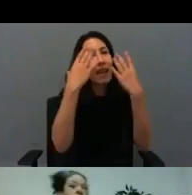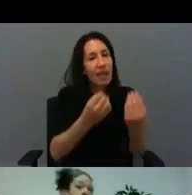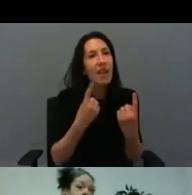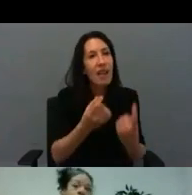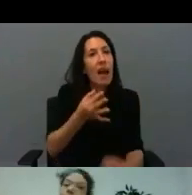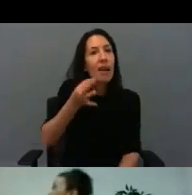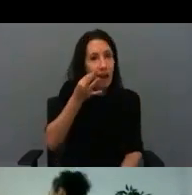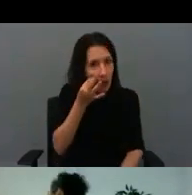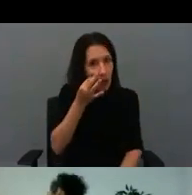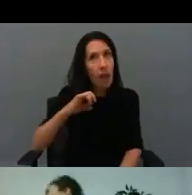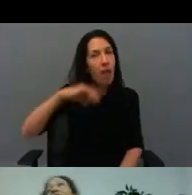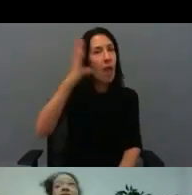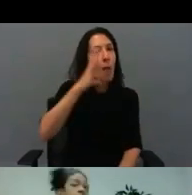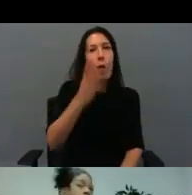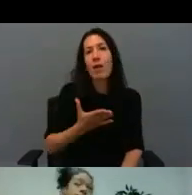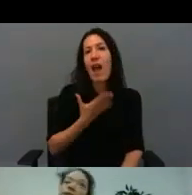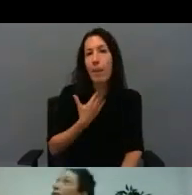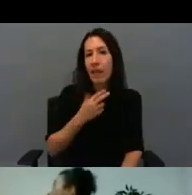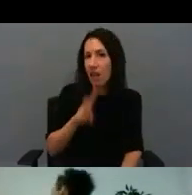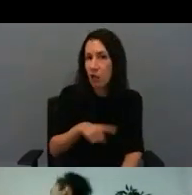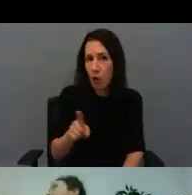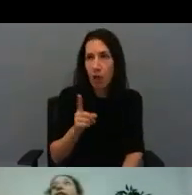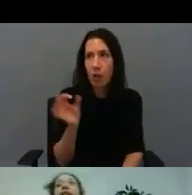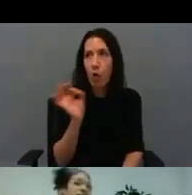es porque nos apetece,